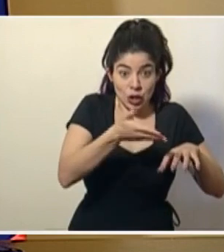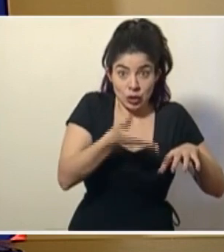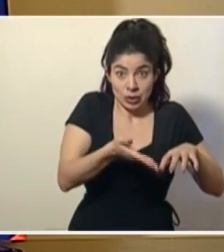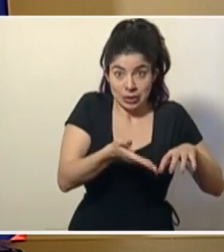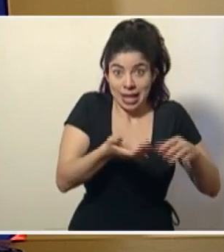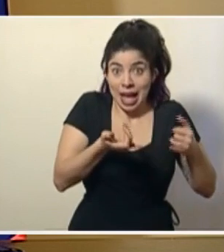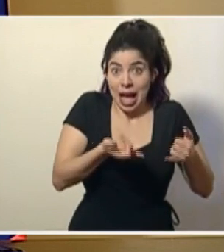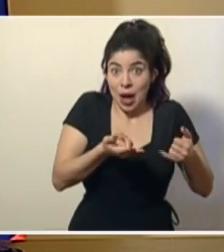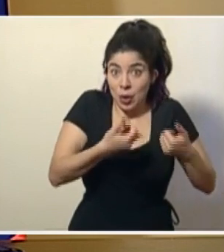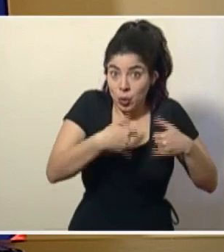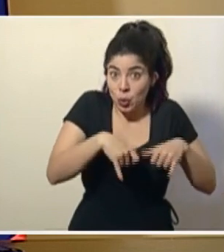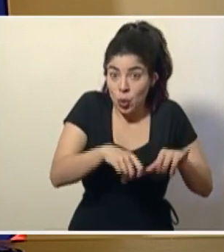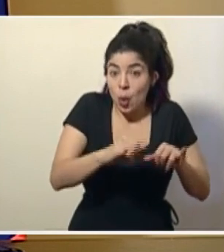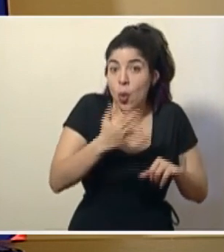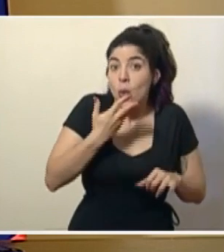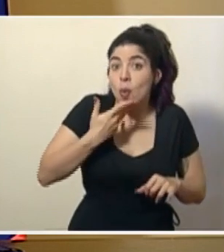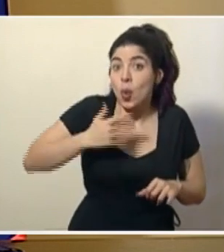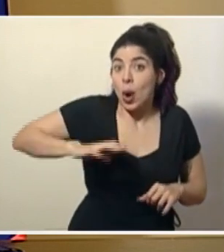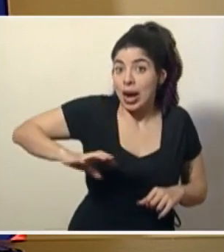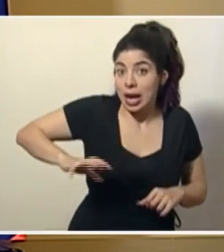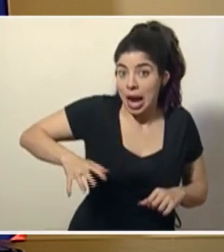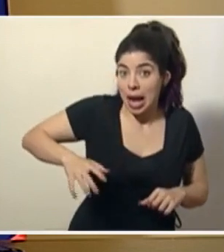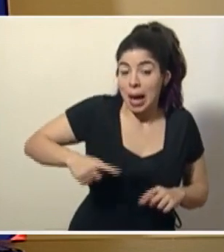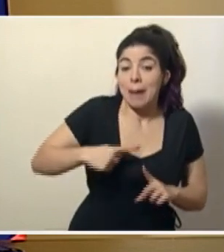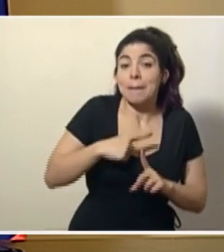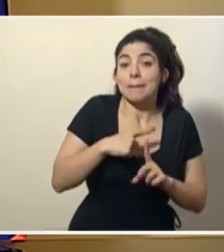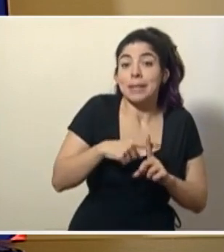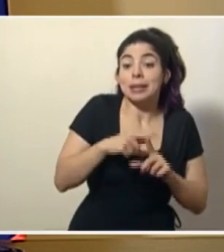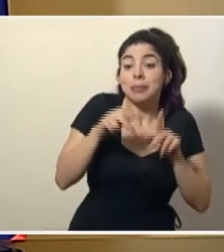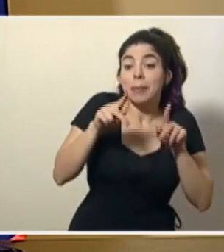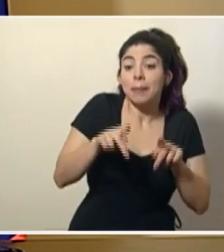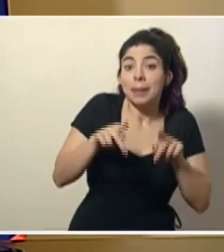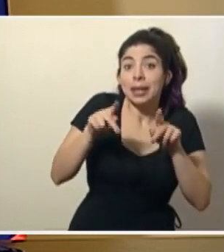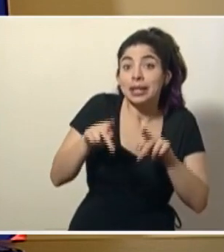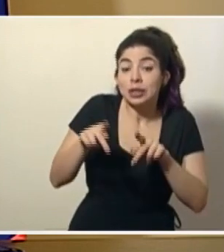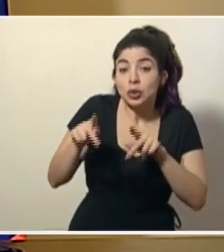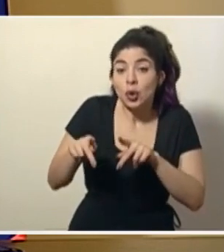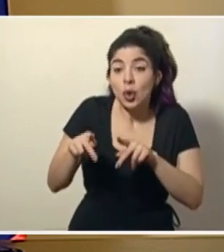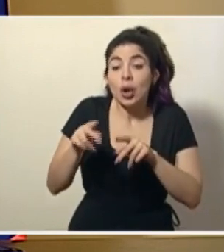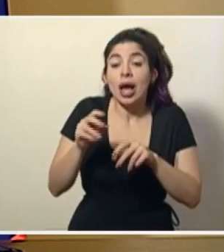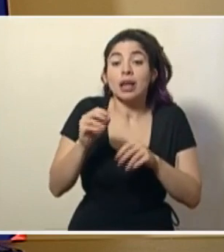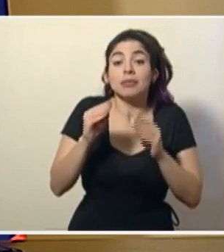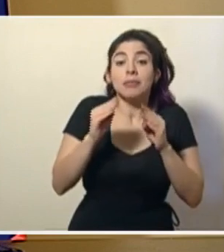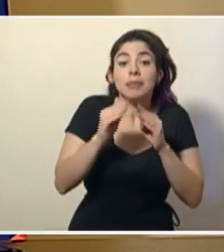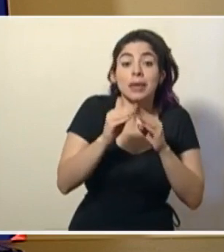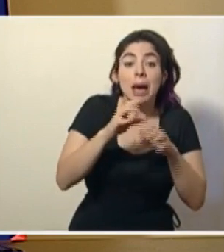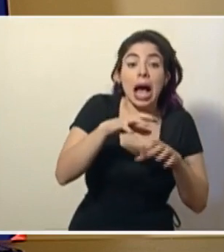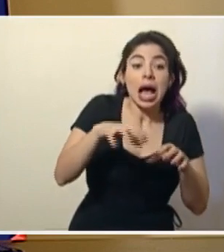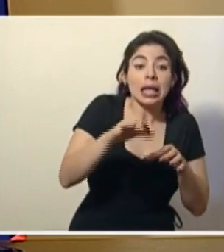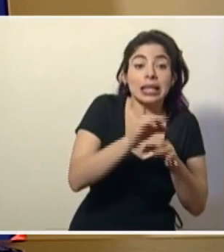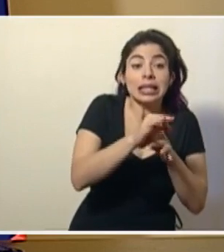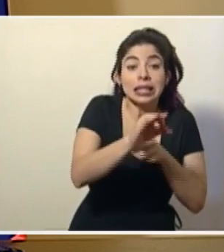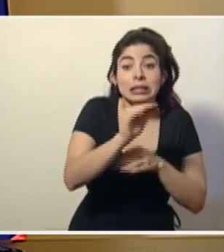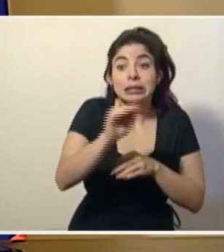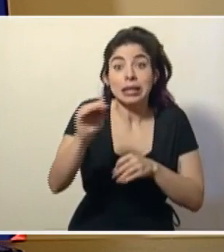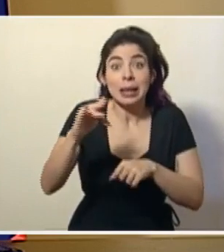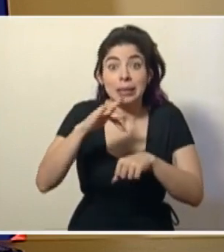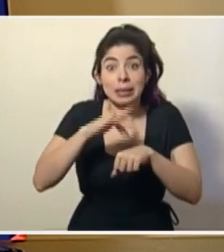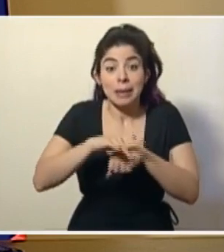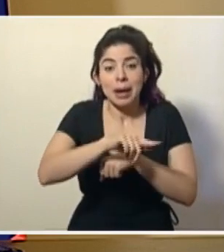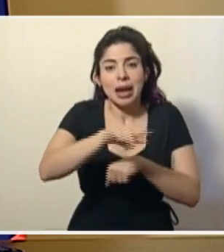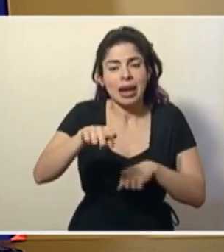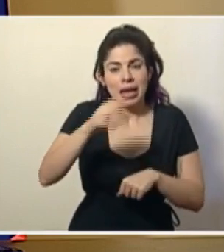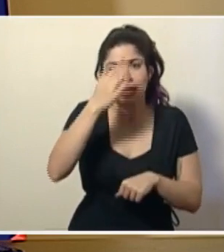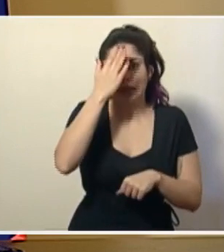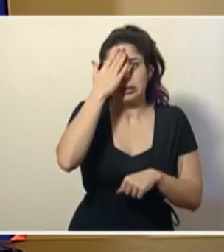que se mantienen en alerta naranja como para las poblaciones de los cantones y distritos con esta advertencia temprana, redoblar